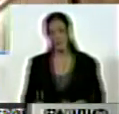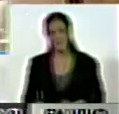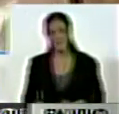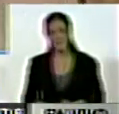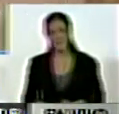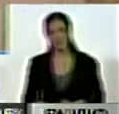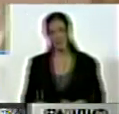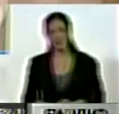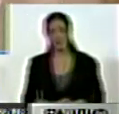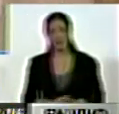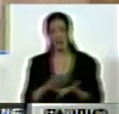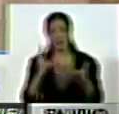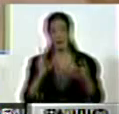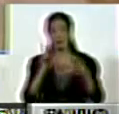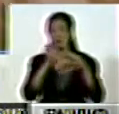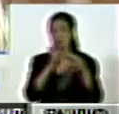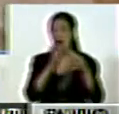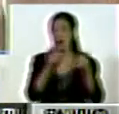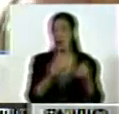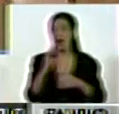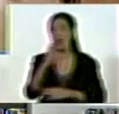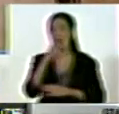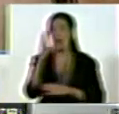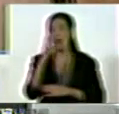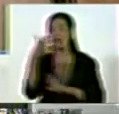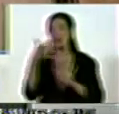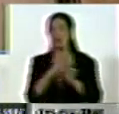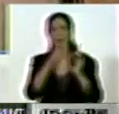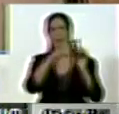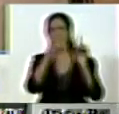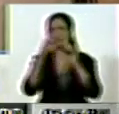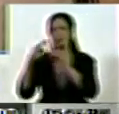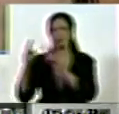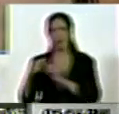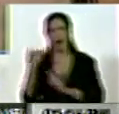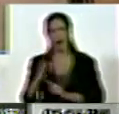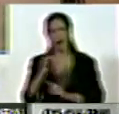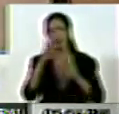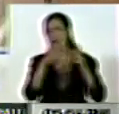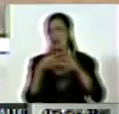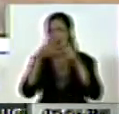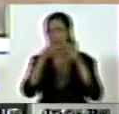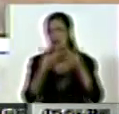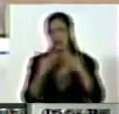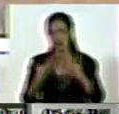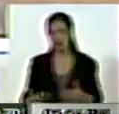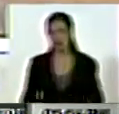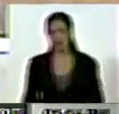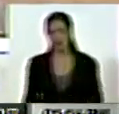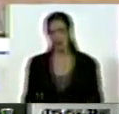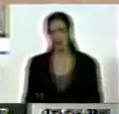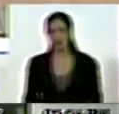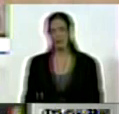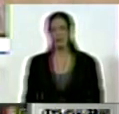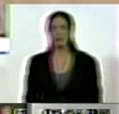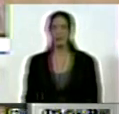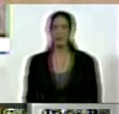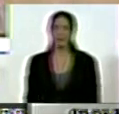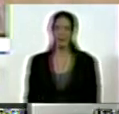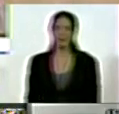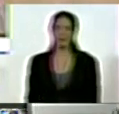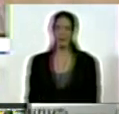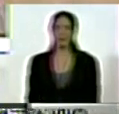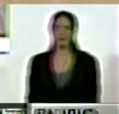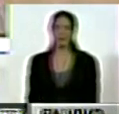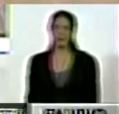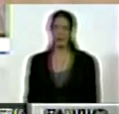Una articulación ahora en Colombia de todas estas cosas que han venido sucediendo desde Estados Unidos. Gracias. Vamos a empezar